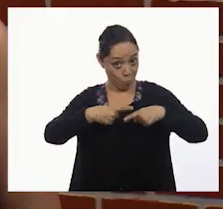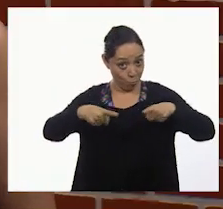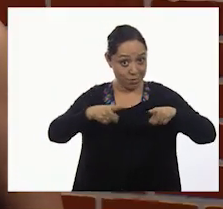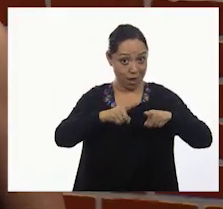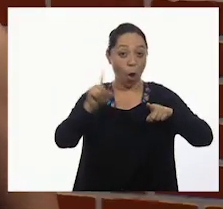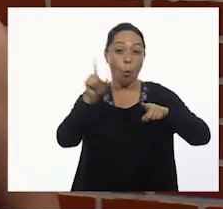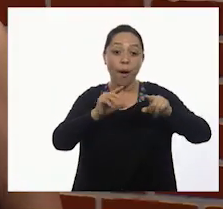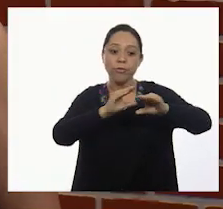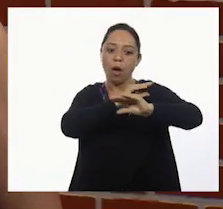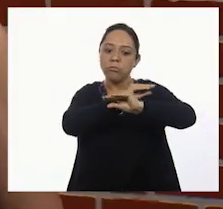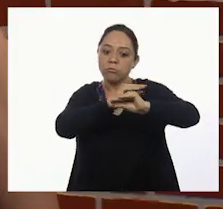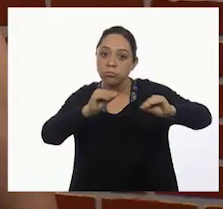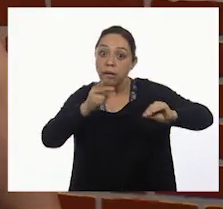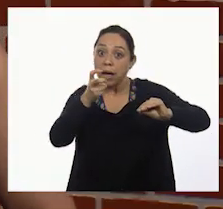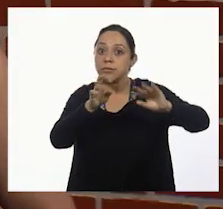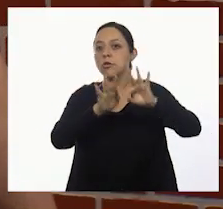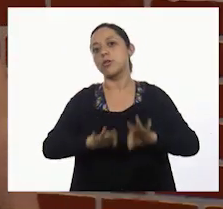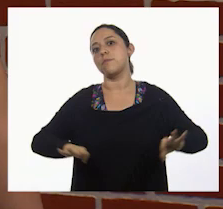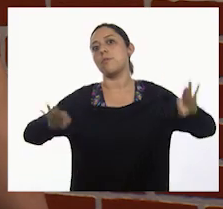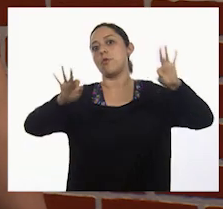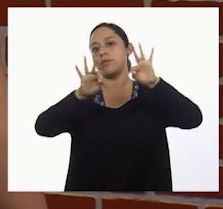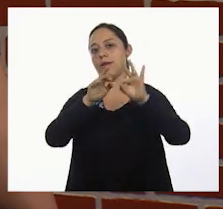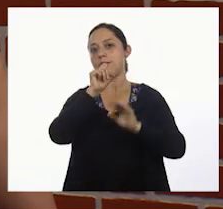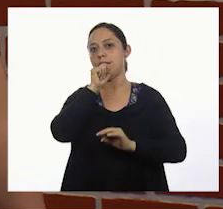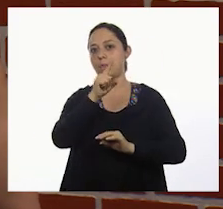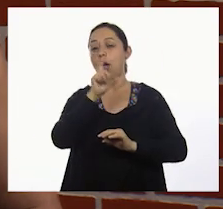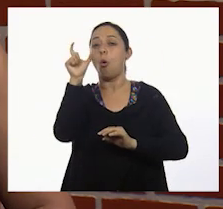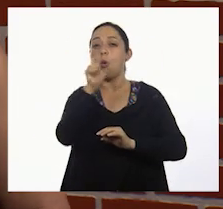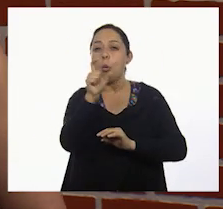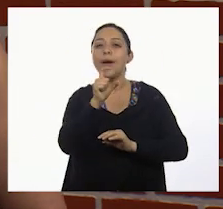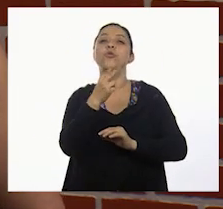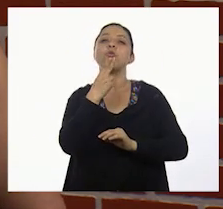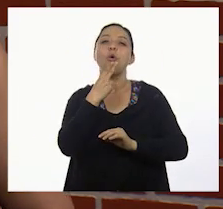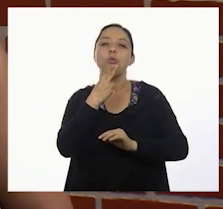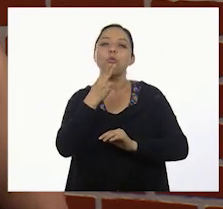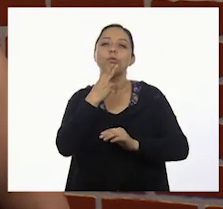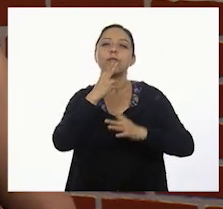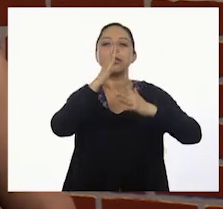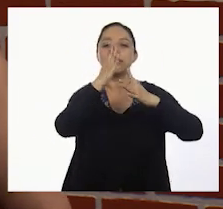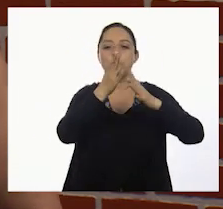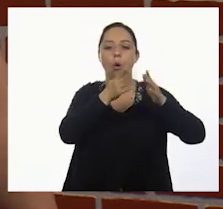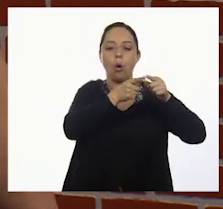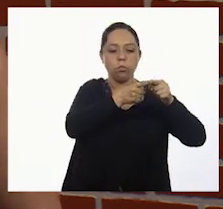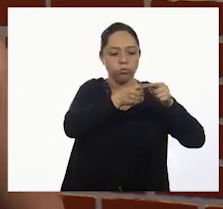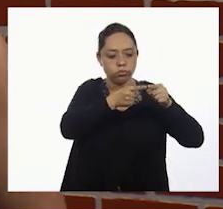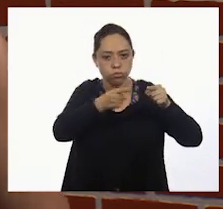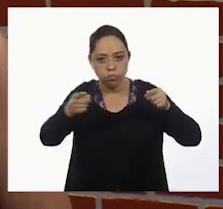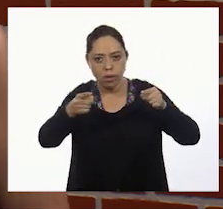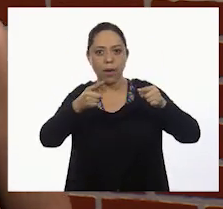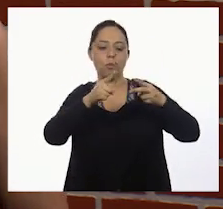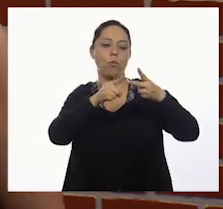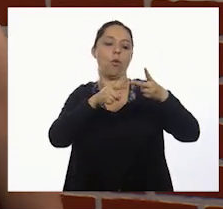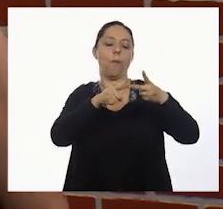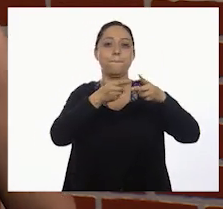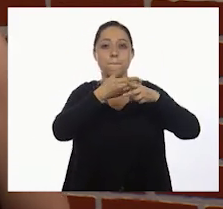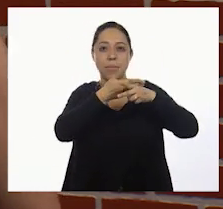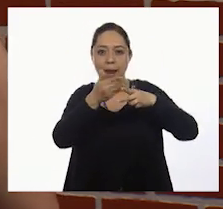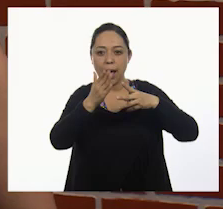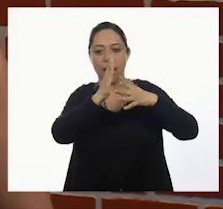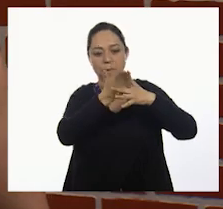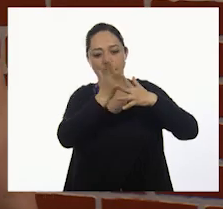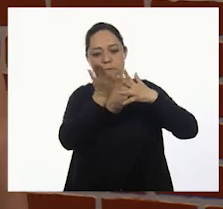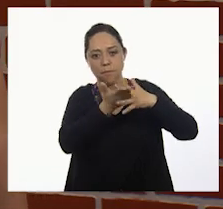silencios también son muy importantes, así que cada nota, la negra, la blanca, la redonda y las corcheas, tienen